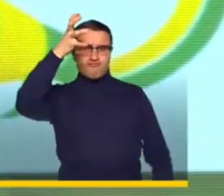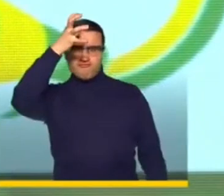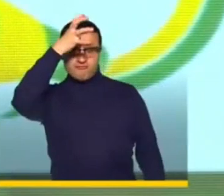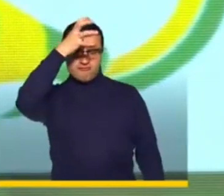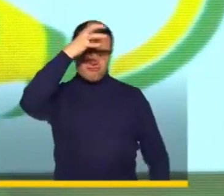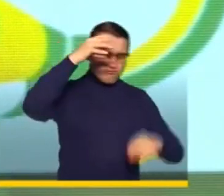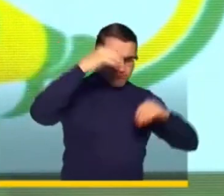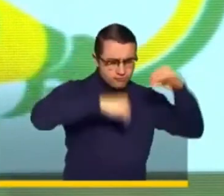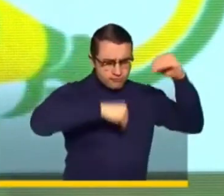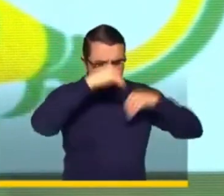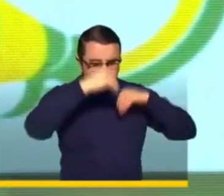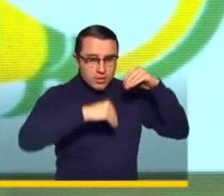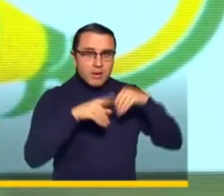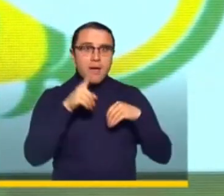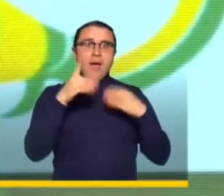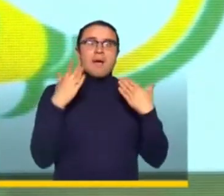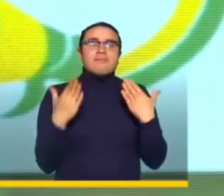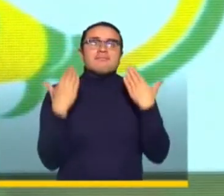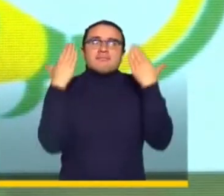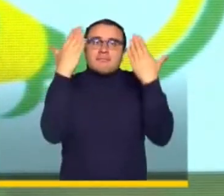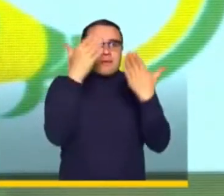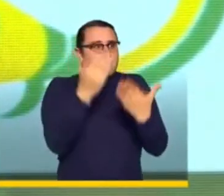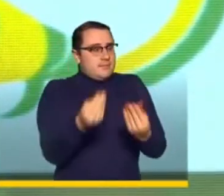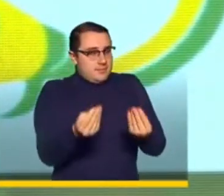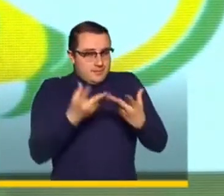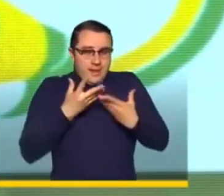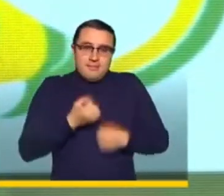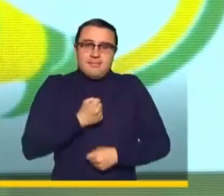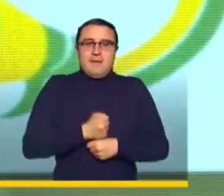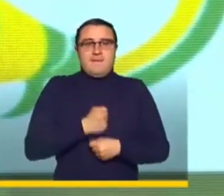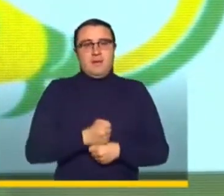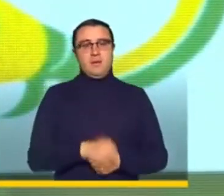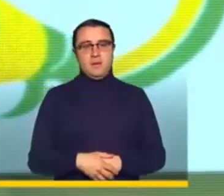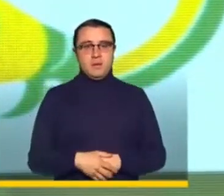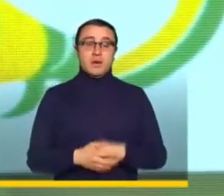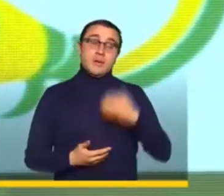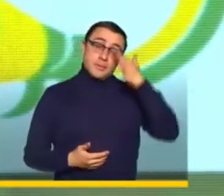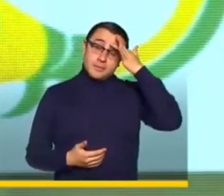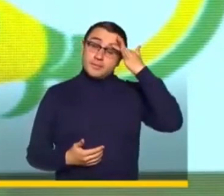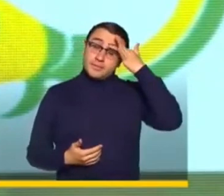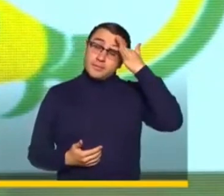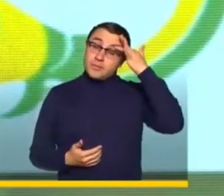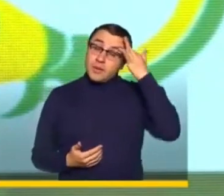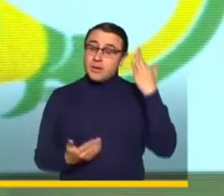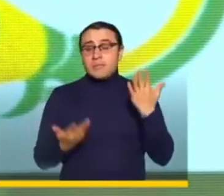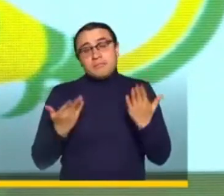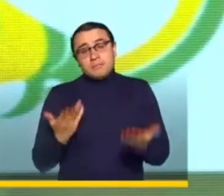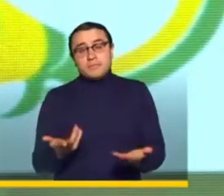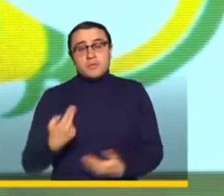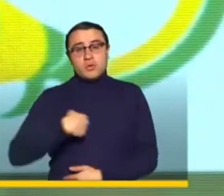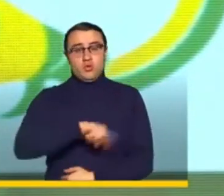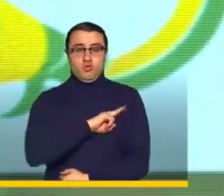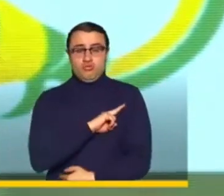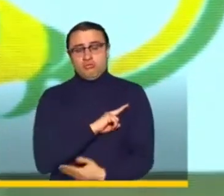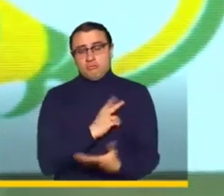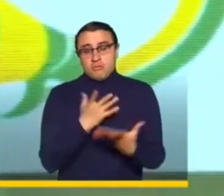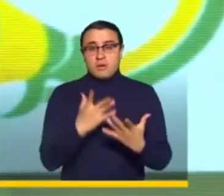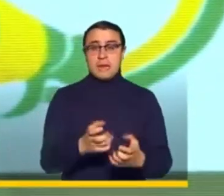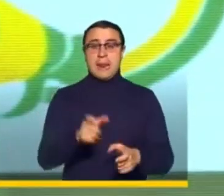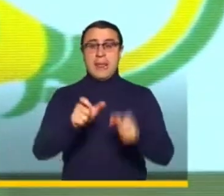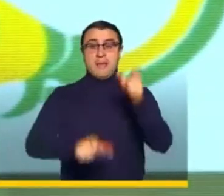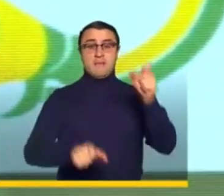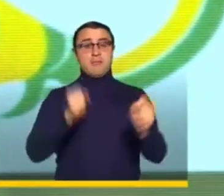Conocimiento es una fuente del trabajo. Por eso nosotros no queremos dividir a la gente